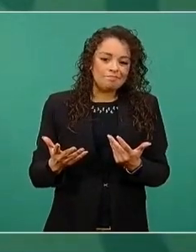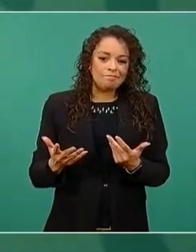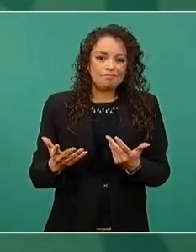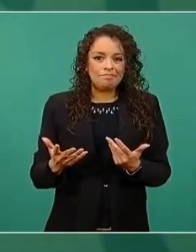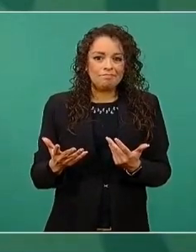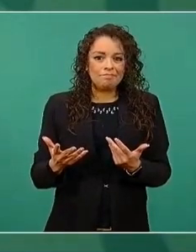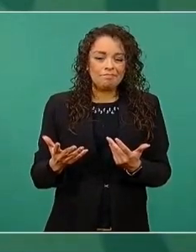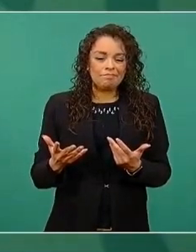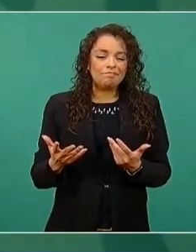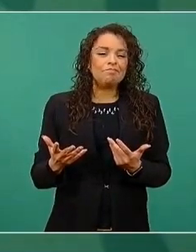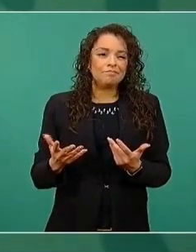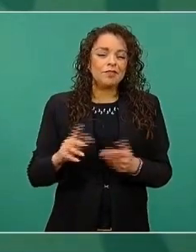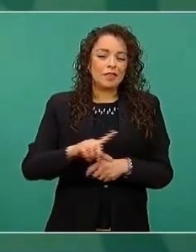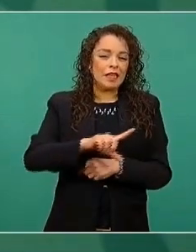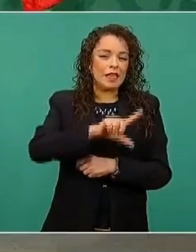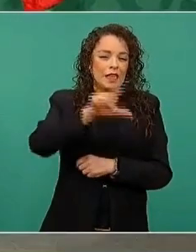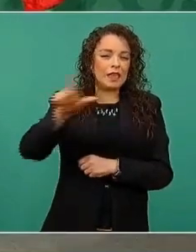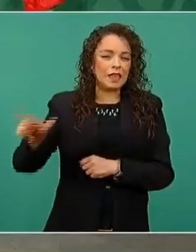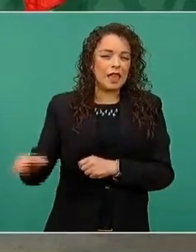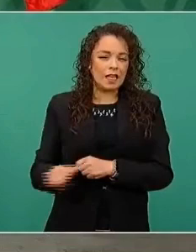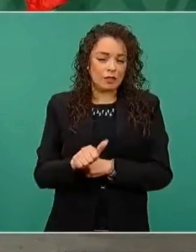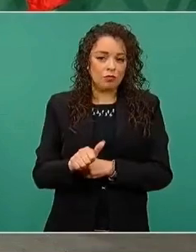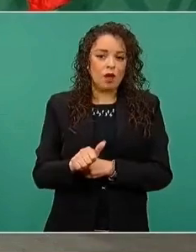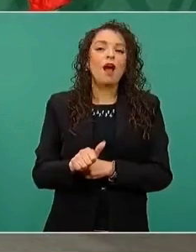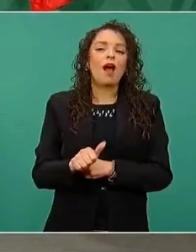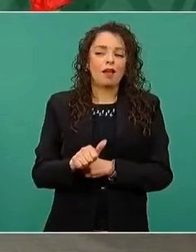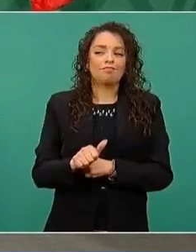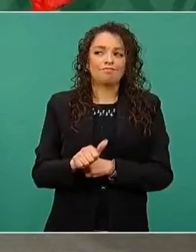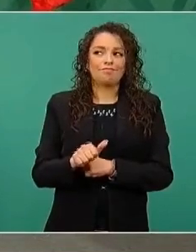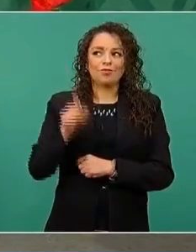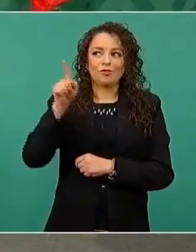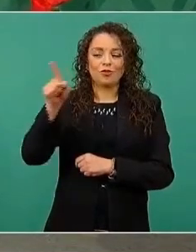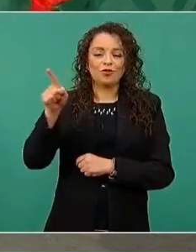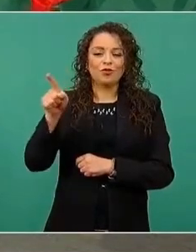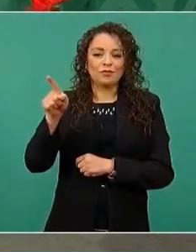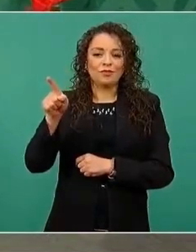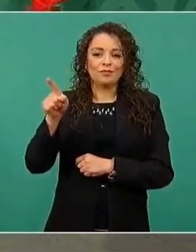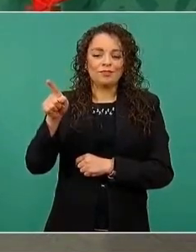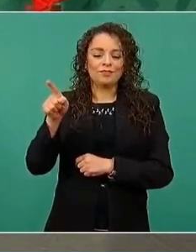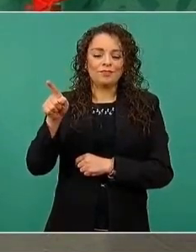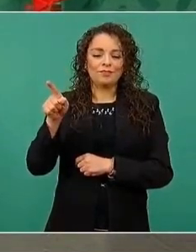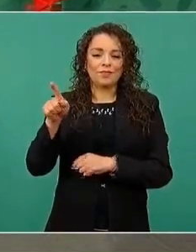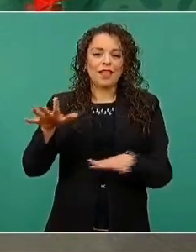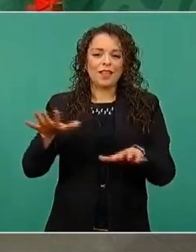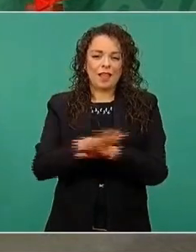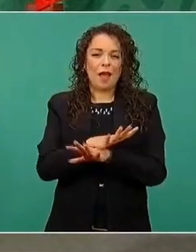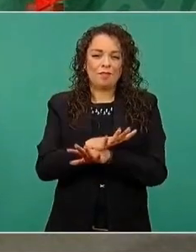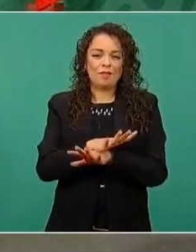cambio importante, te agradecemos mucho.